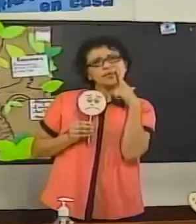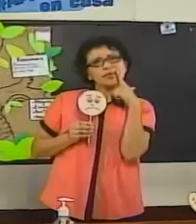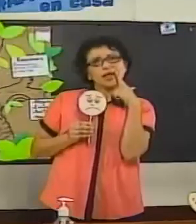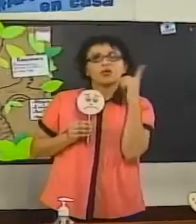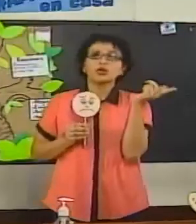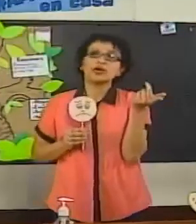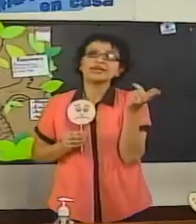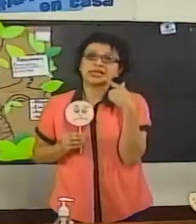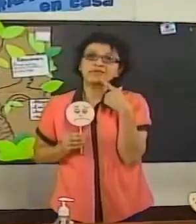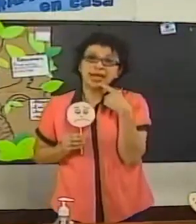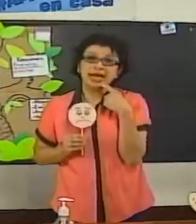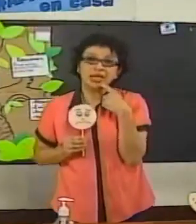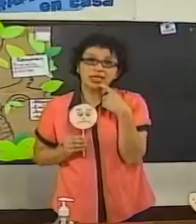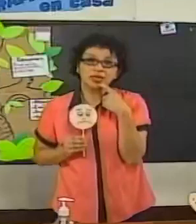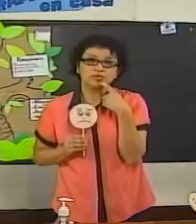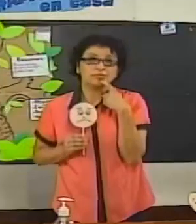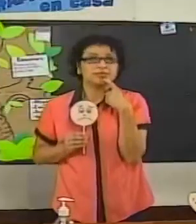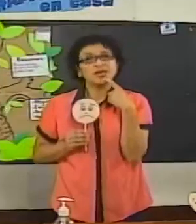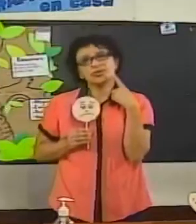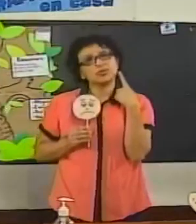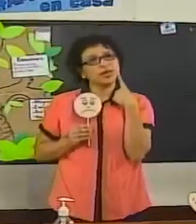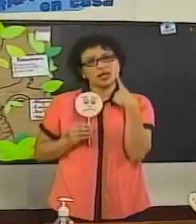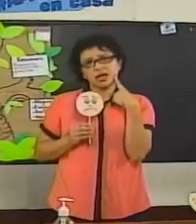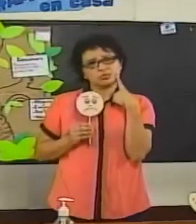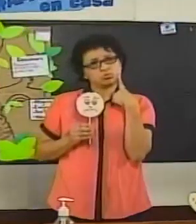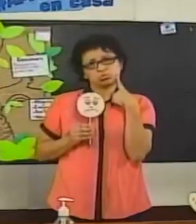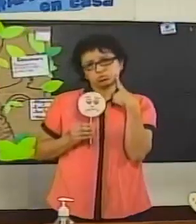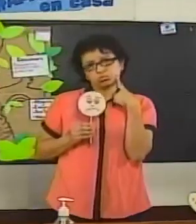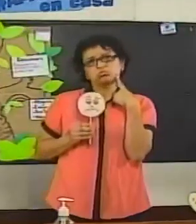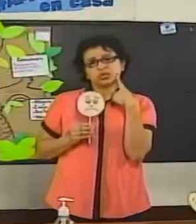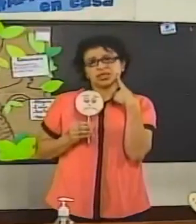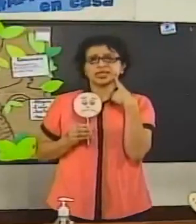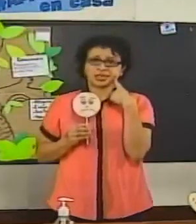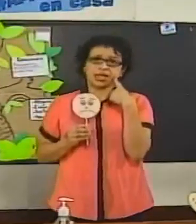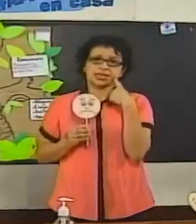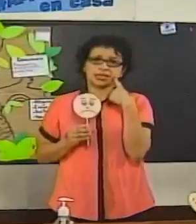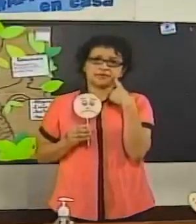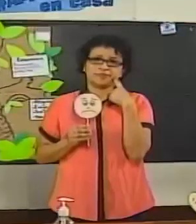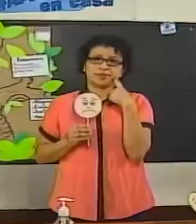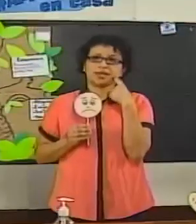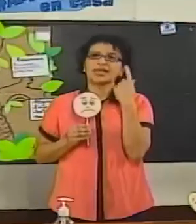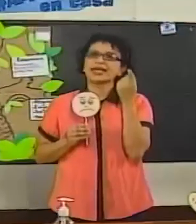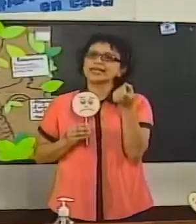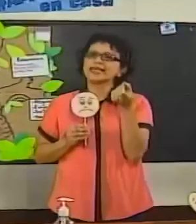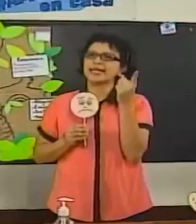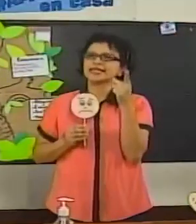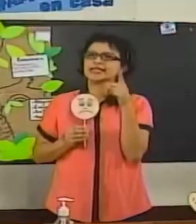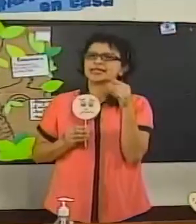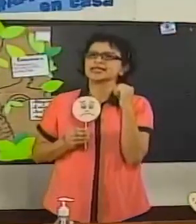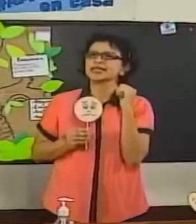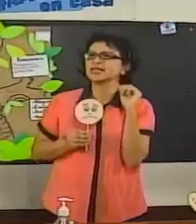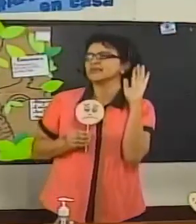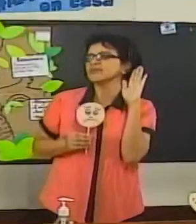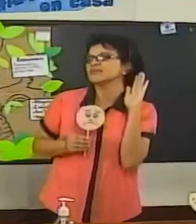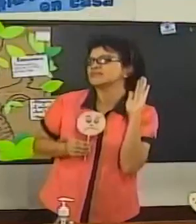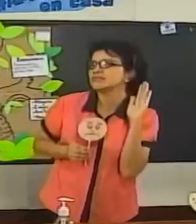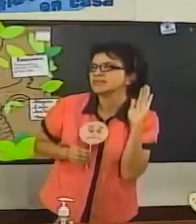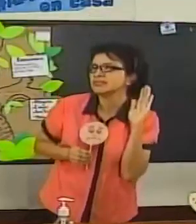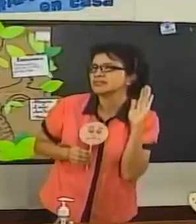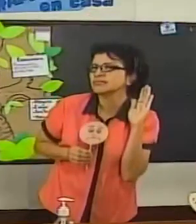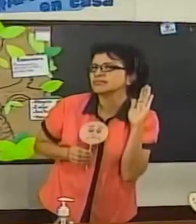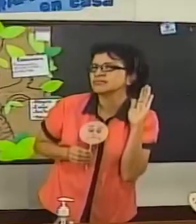a mí, cuando a veces me he caído, eso me da tristeza. ¿Qué te da tristeza a ti?